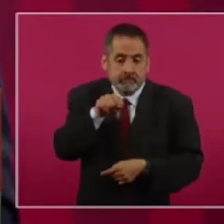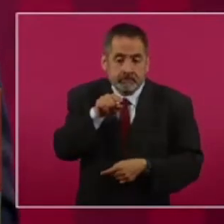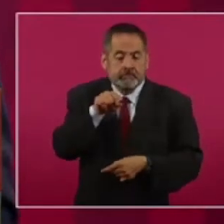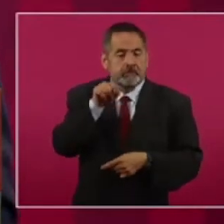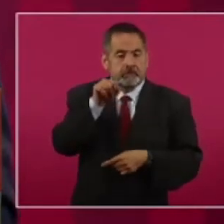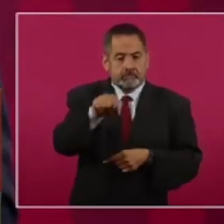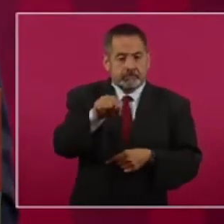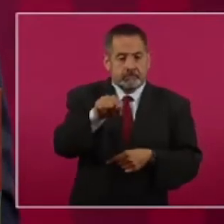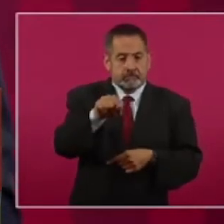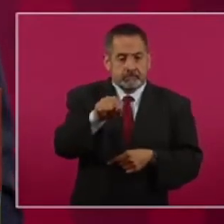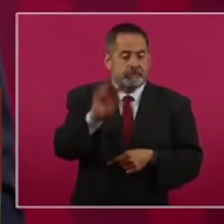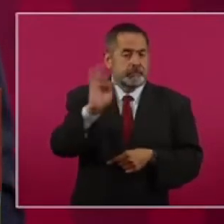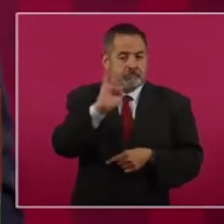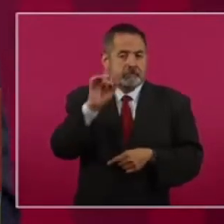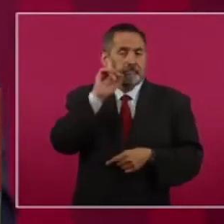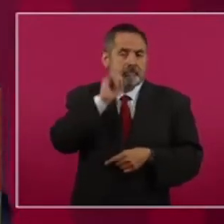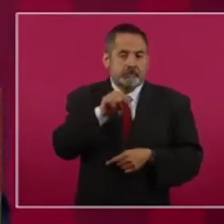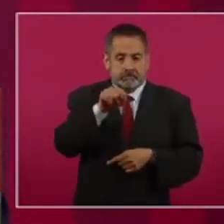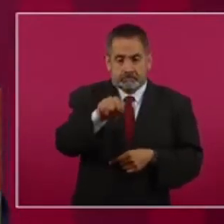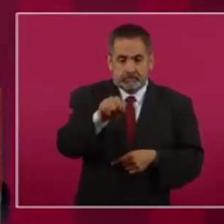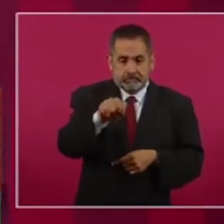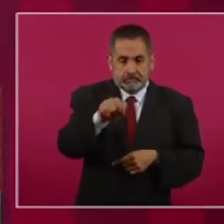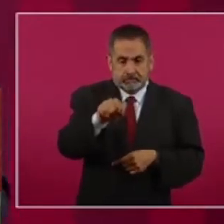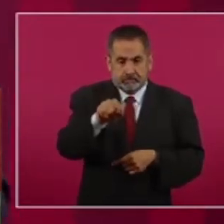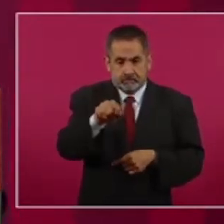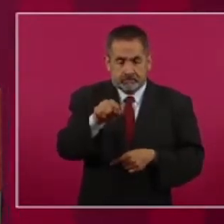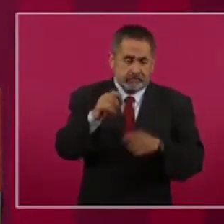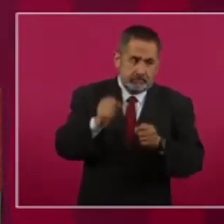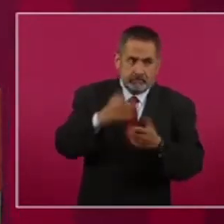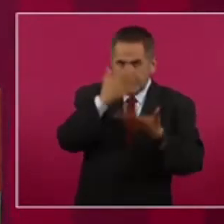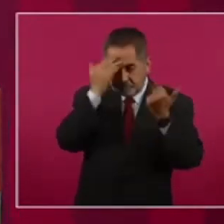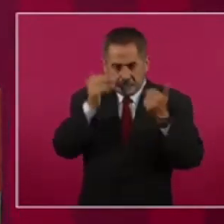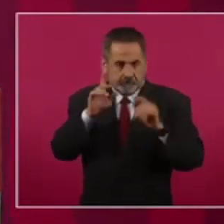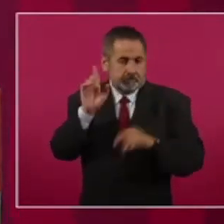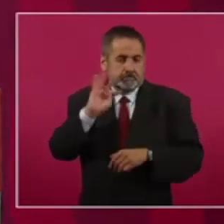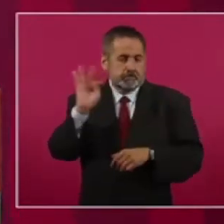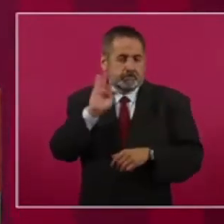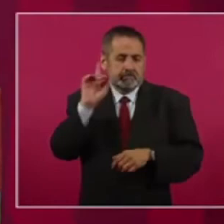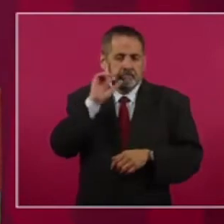es probable, no lo aseguro,